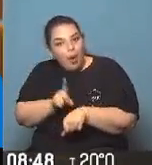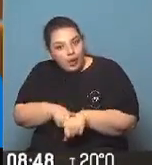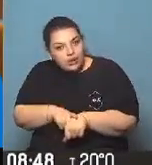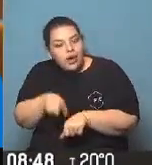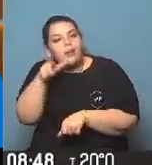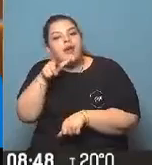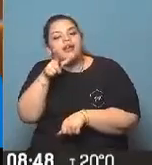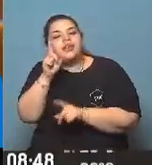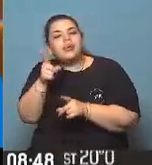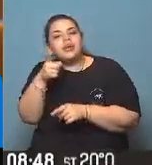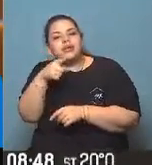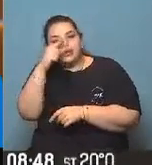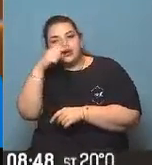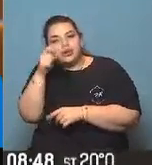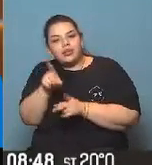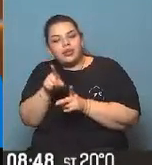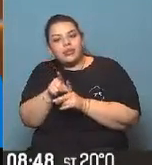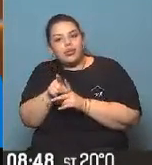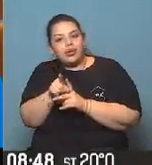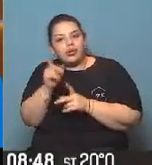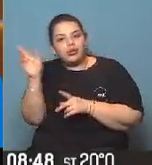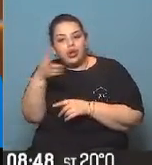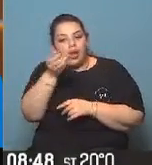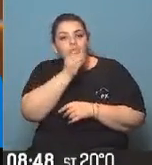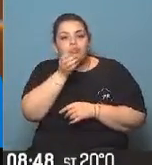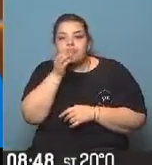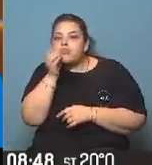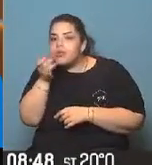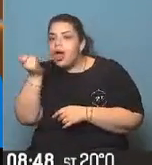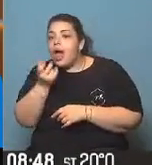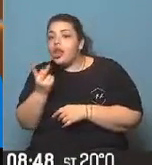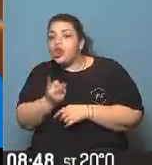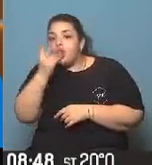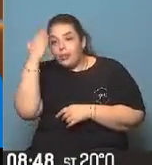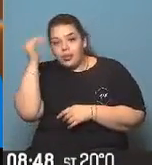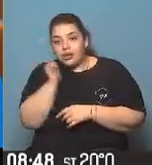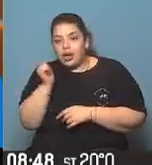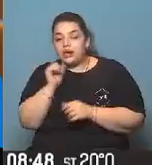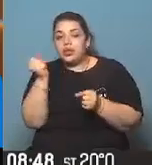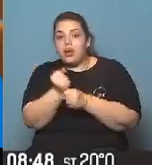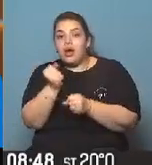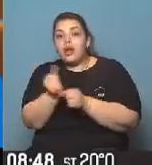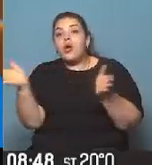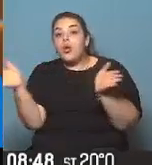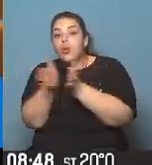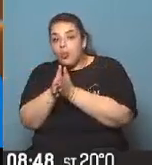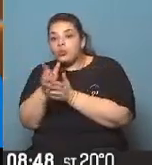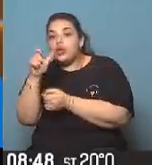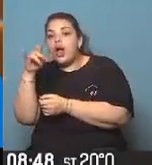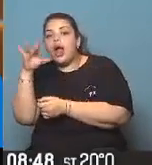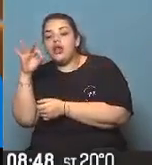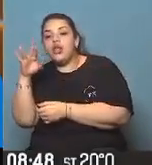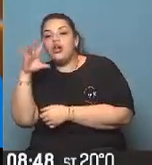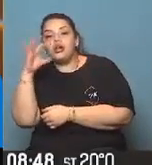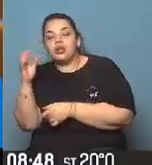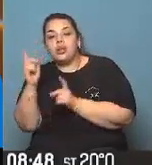el círculo de testimonios que van cerrando, porque hay 2 militares que que trabajaron conjuntamente con Aldo Rico y desde muy cerca que